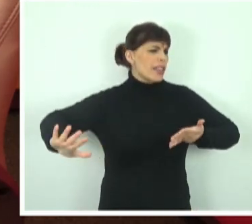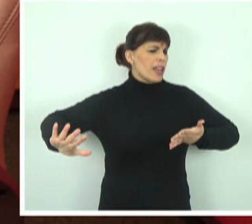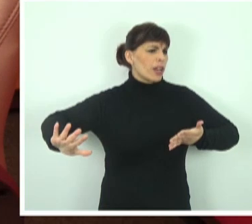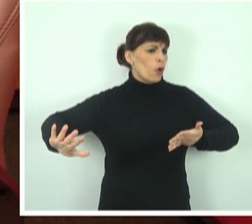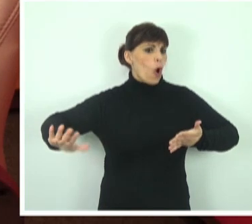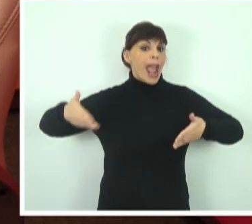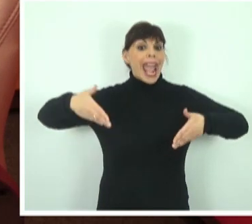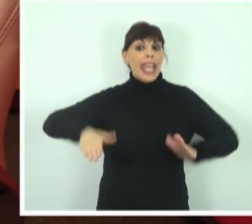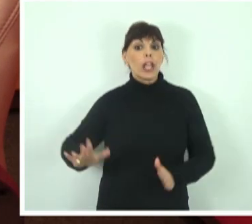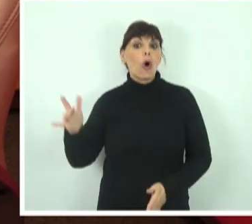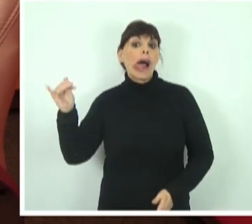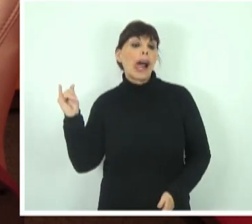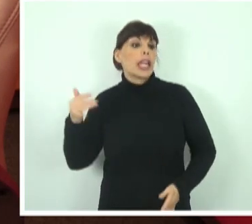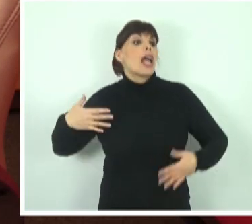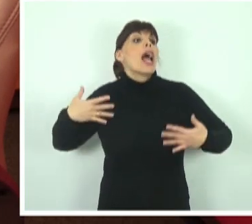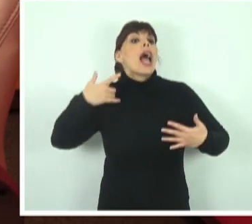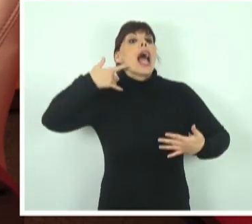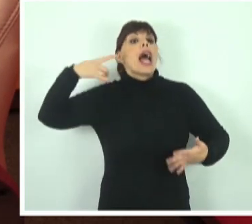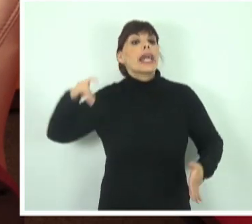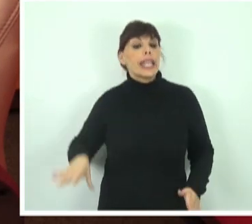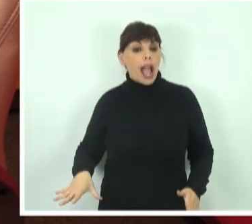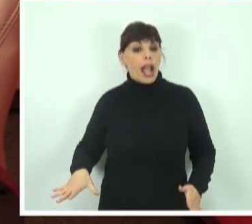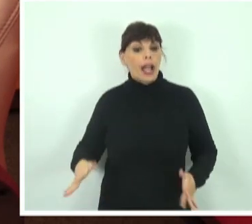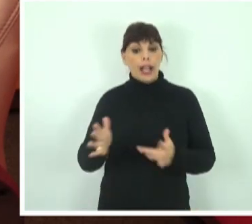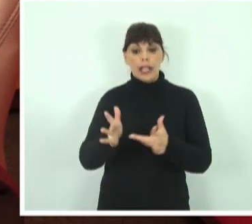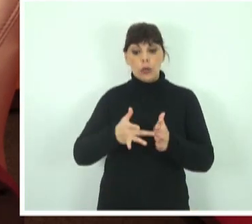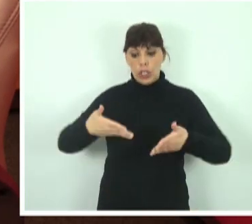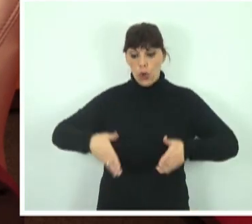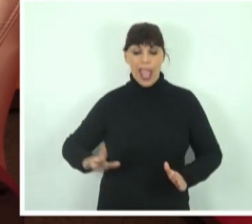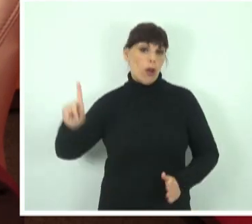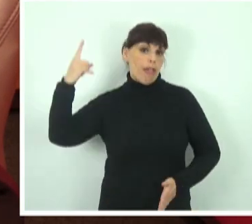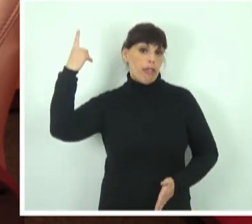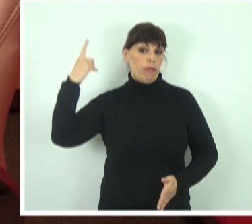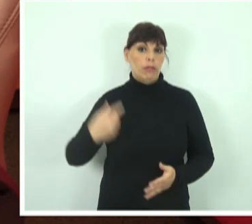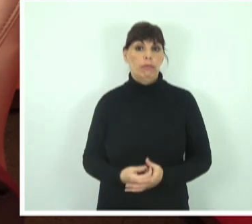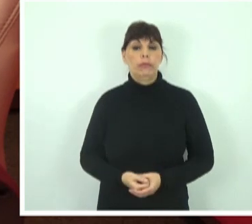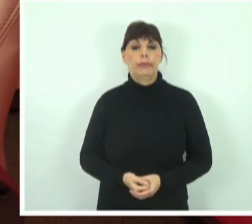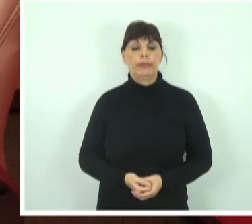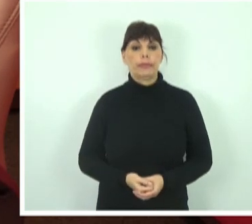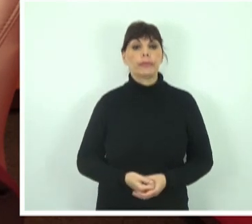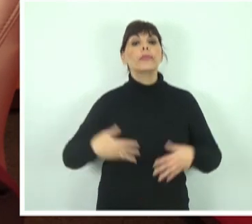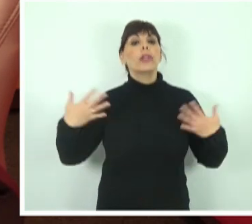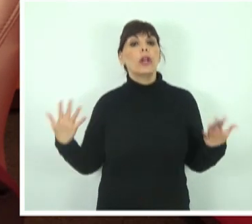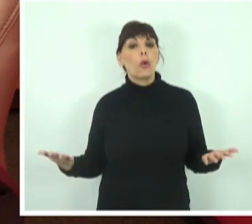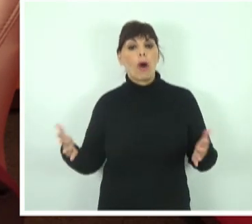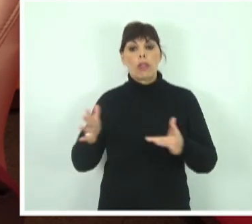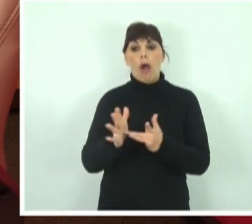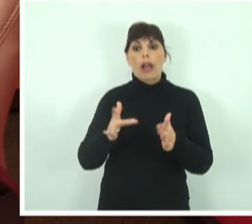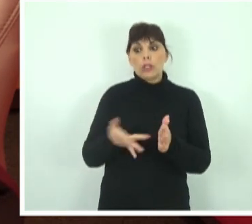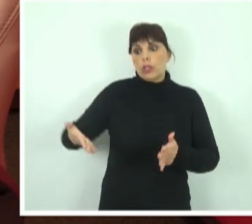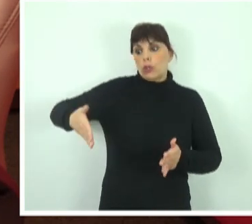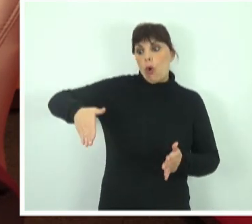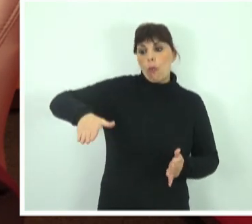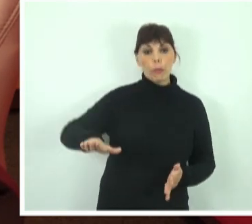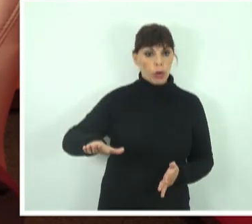su nombre es Jesucristo, el Hijo de Dios. Y cuando Jesucristo murió,